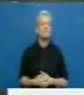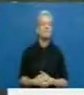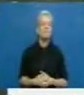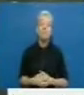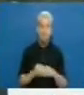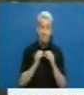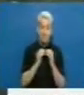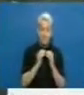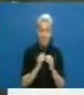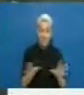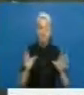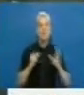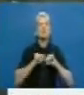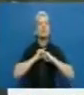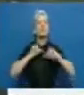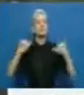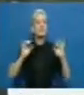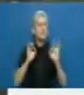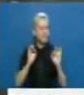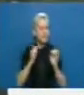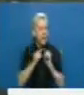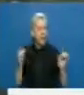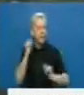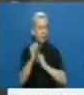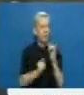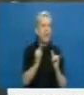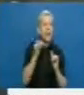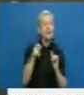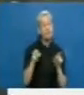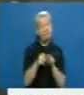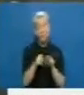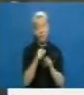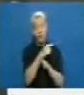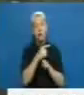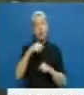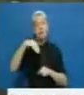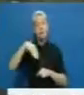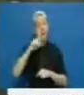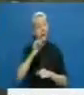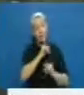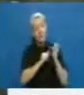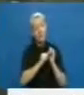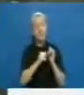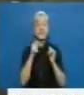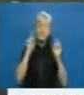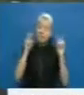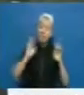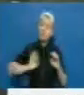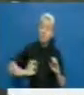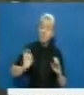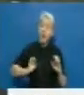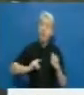Bueno, y ahora sí vamos a comenzar el desarrollo hablando de lo que nos estaba anticipando Mario. A ver, un tema complicado, un tema viejísimo de décadas